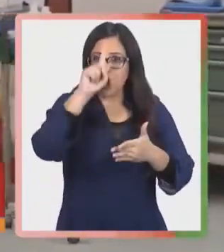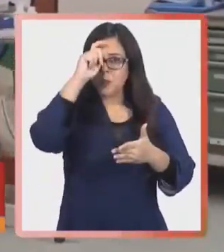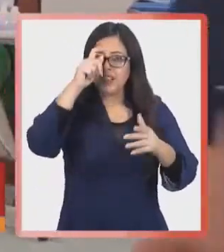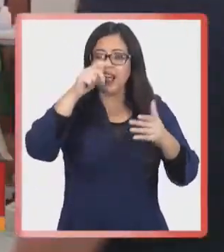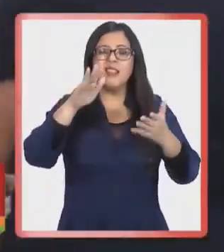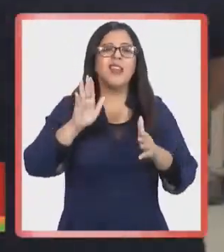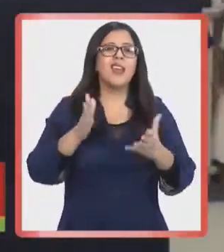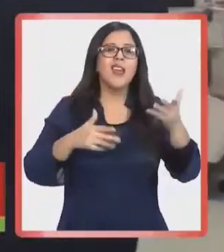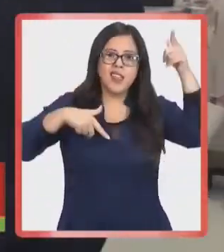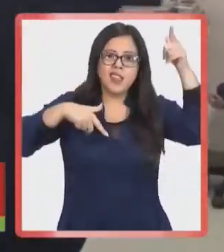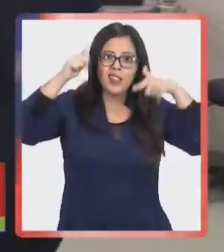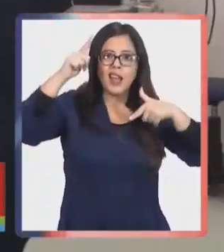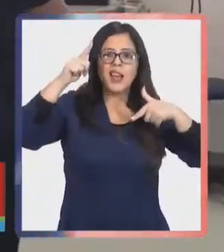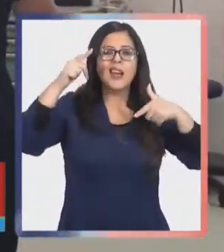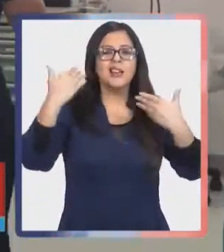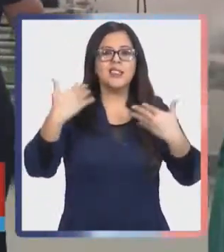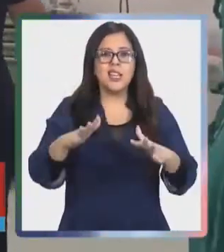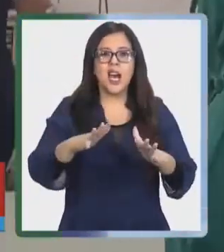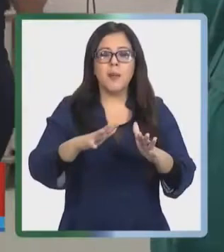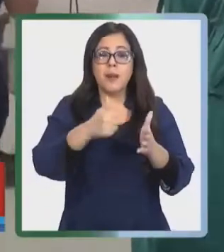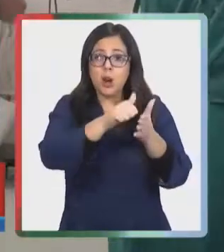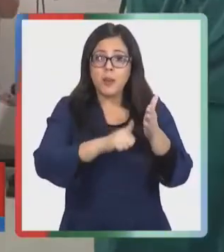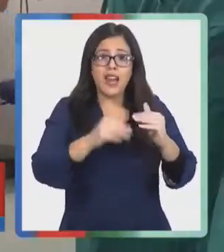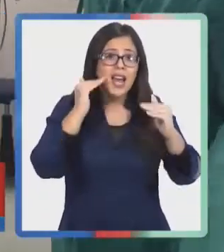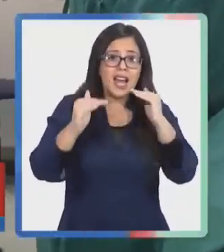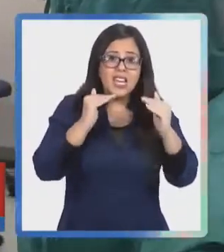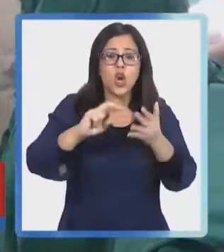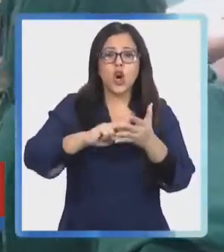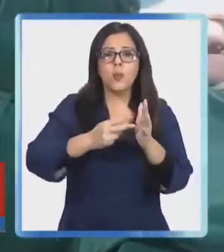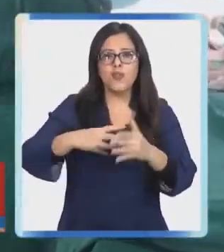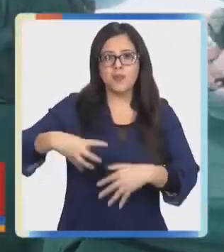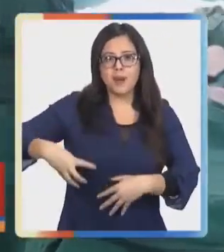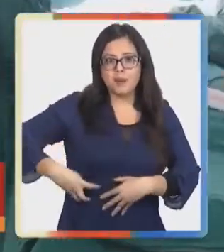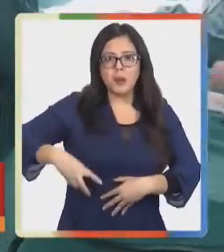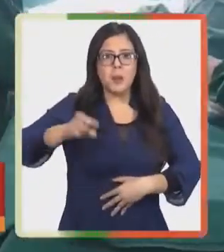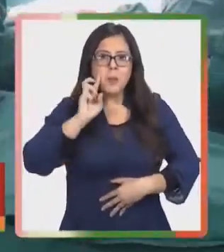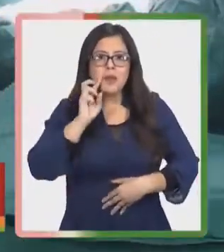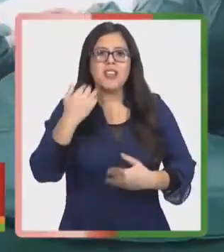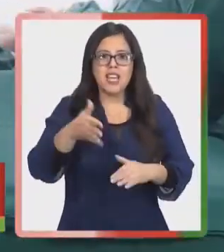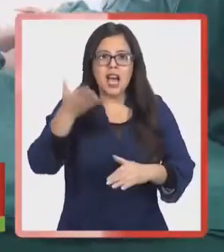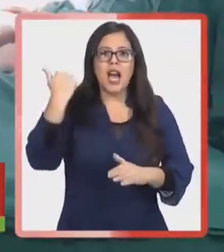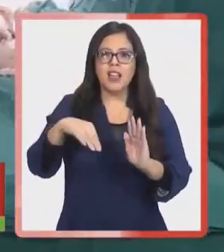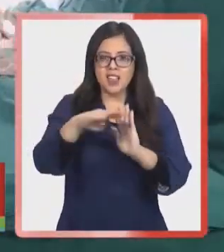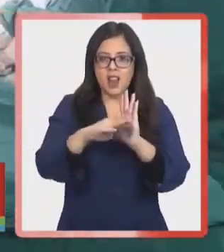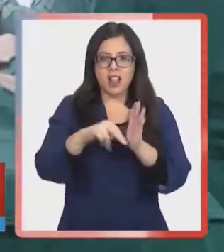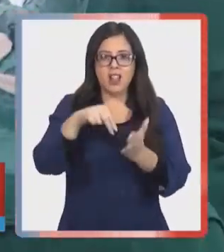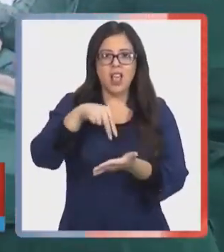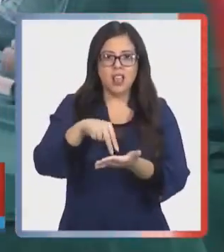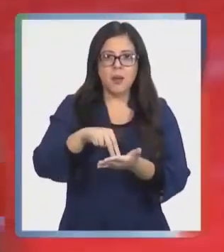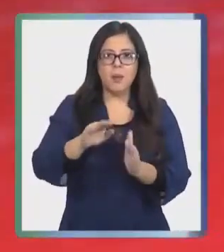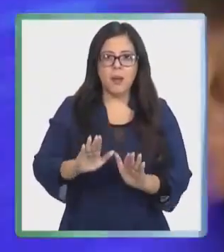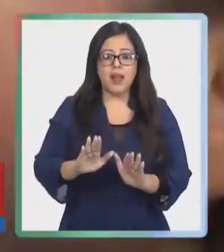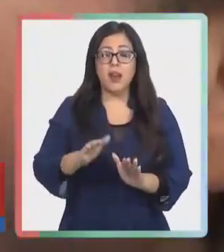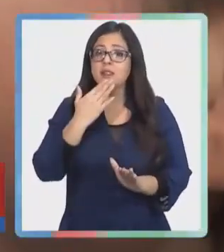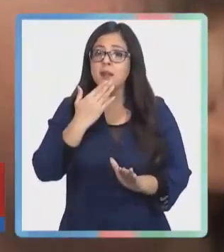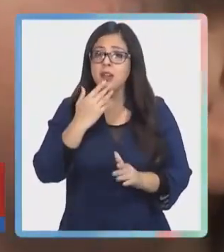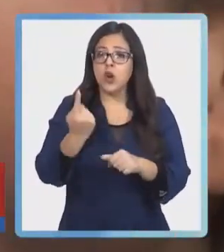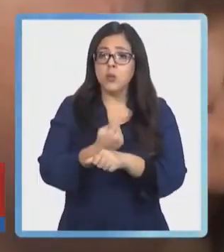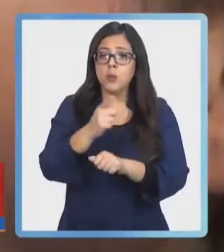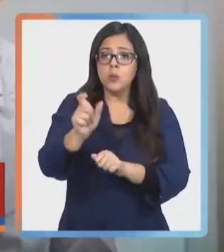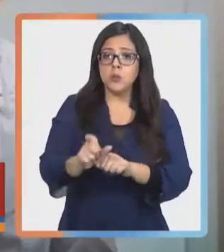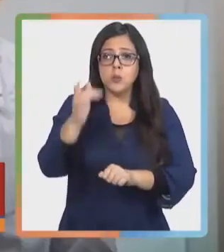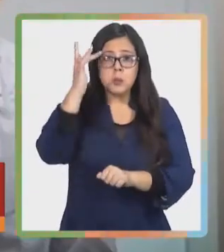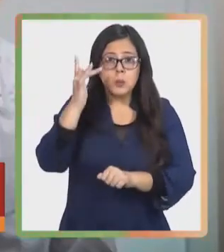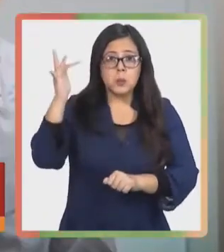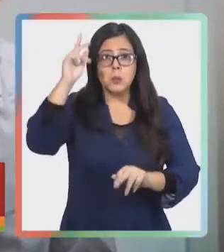quirúrgico en el hospital de Talca para operar a 12 niños y niñas con patologías renales que estaban en lista de espera. Y conversamos